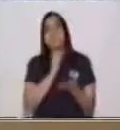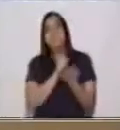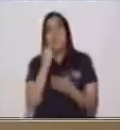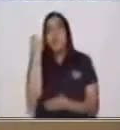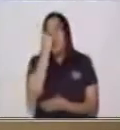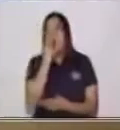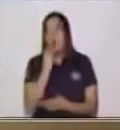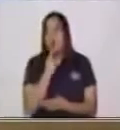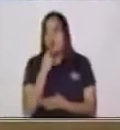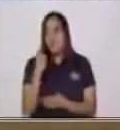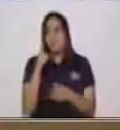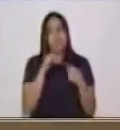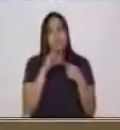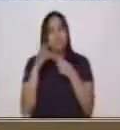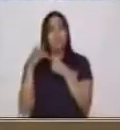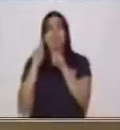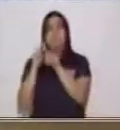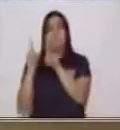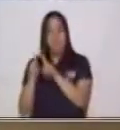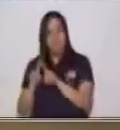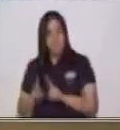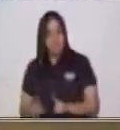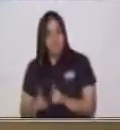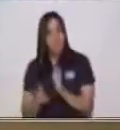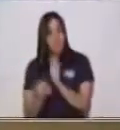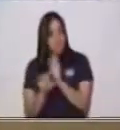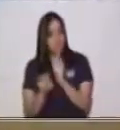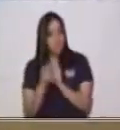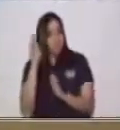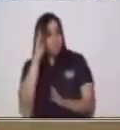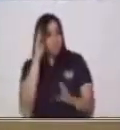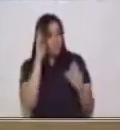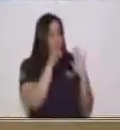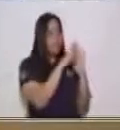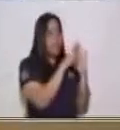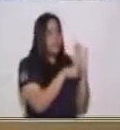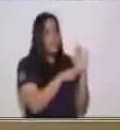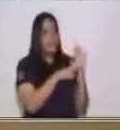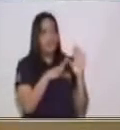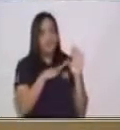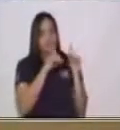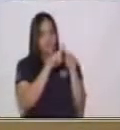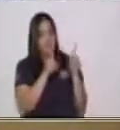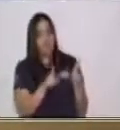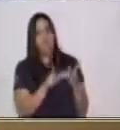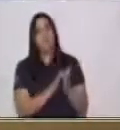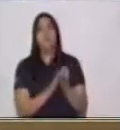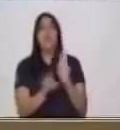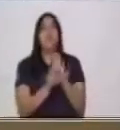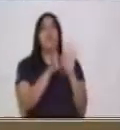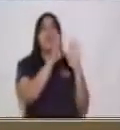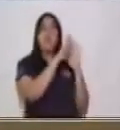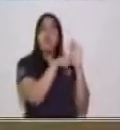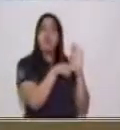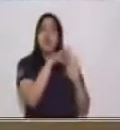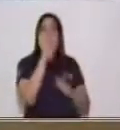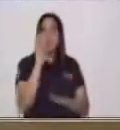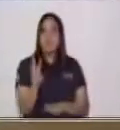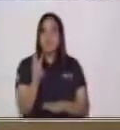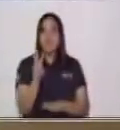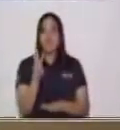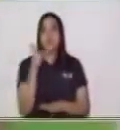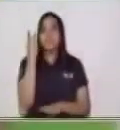las excepciones para esta regla. Recuerda que en algún momento todas tienen una excepción. Regla número 3. Generalmente